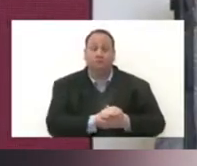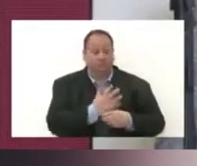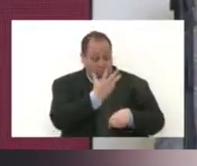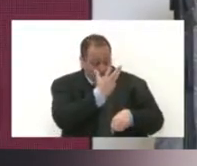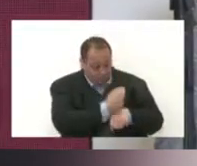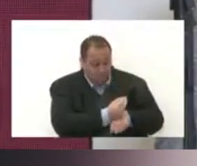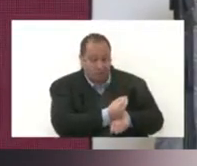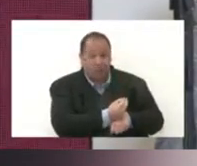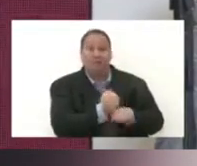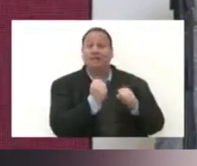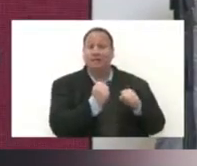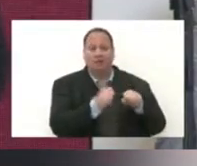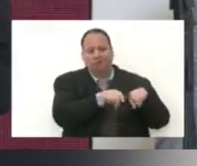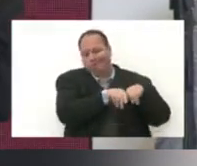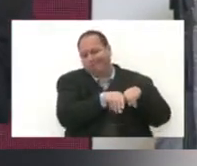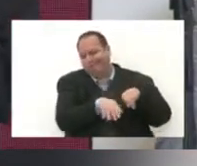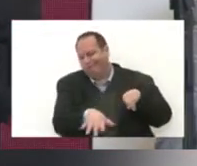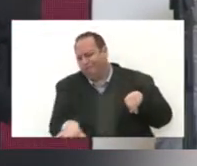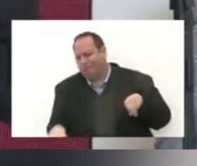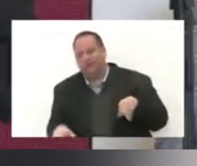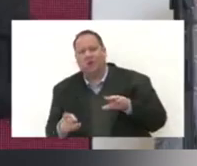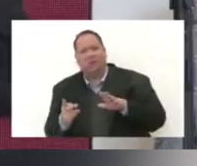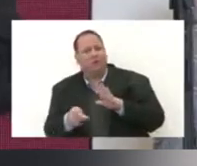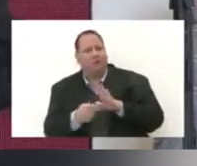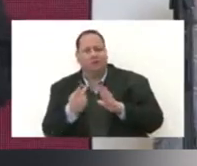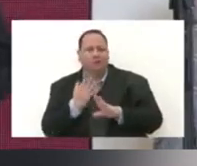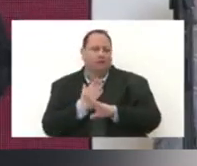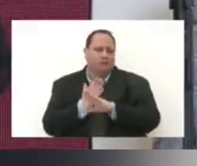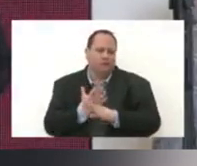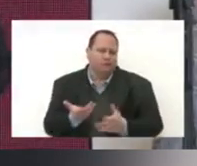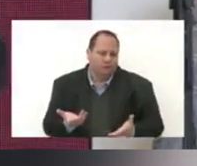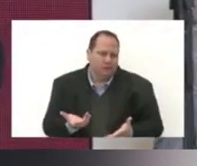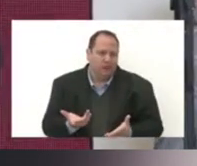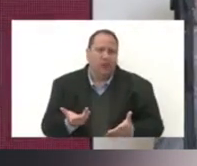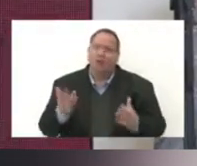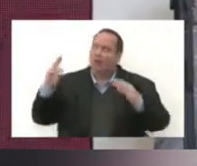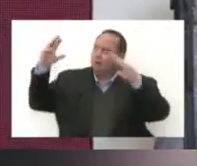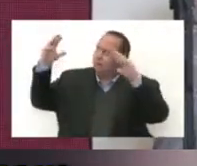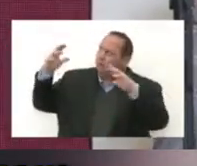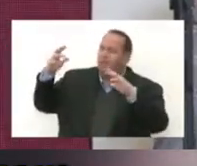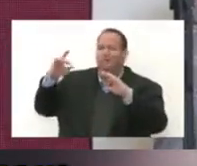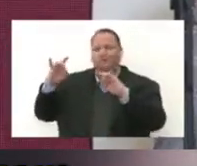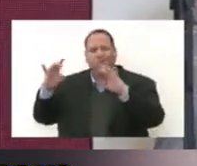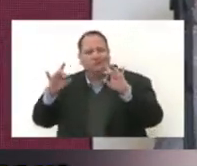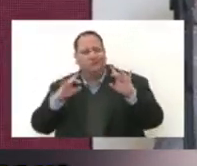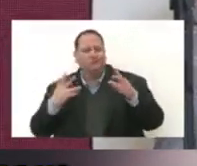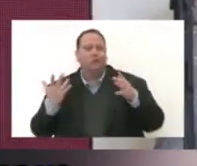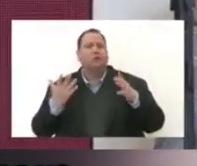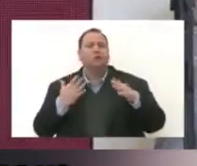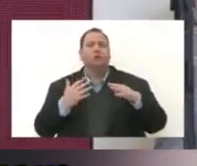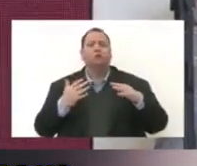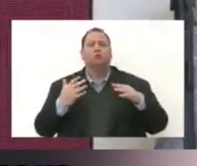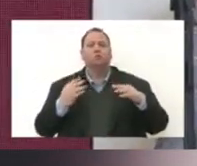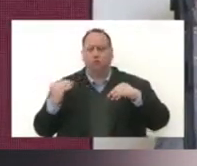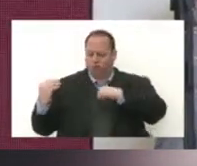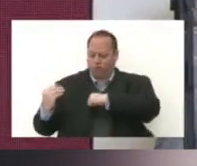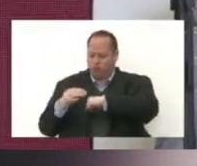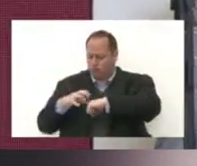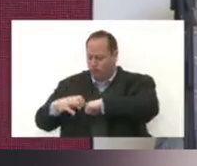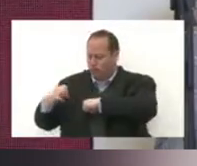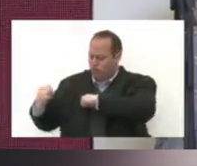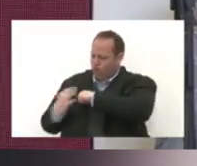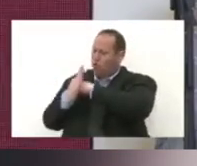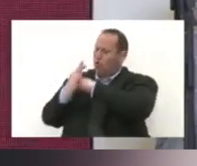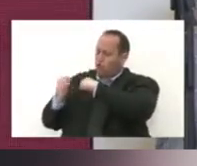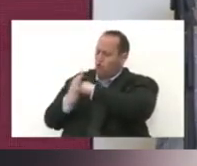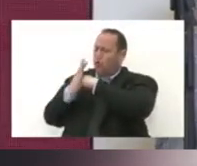sino asegurado para que no vuelva a suceder lo mismo cuando vengan fenómenos meteorológicos como tales. Se va a instalar un rompeolas y se